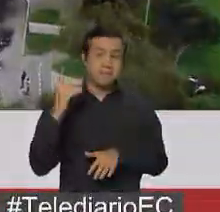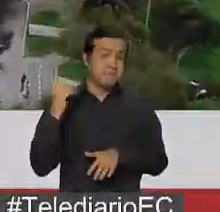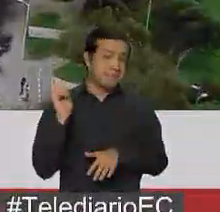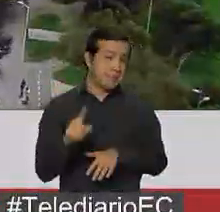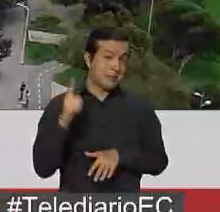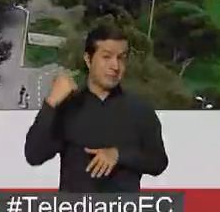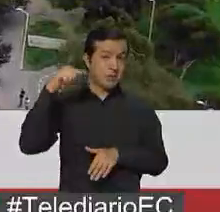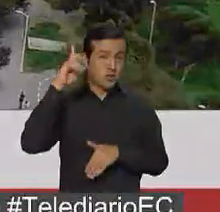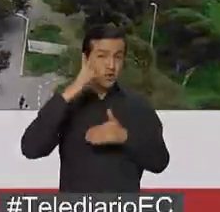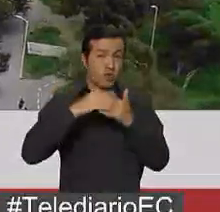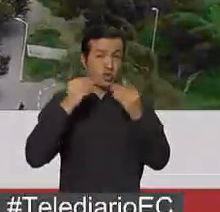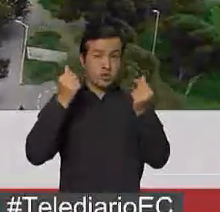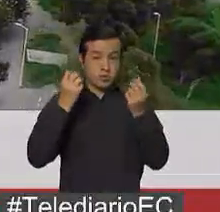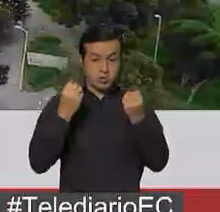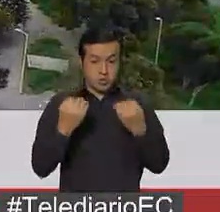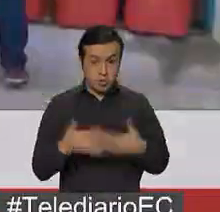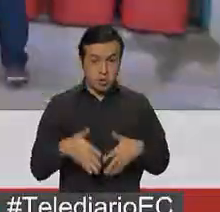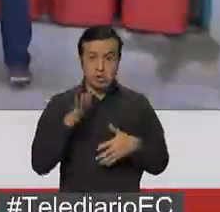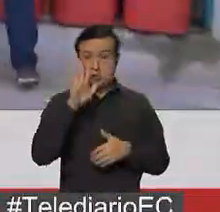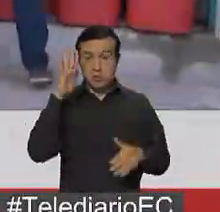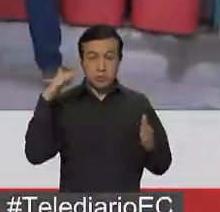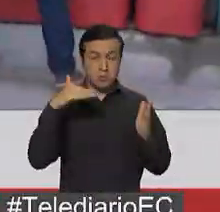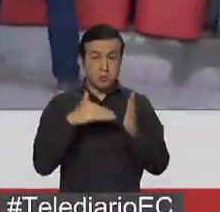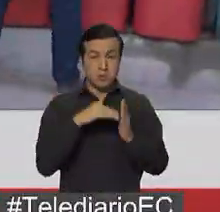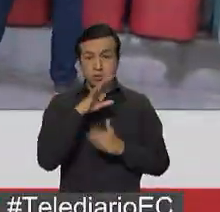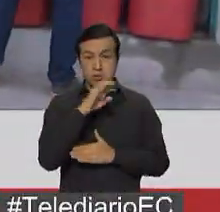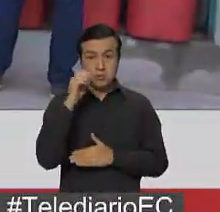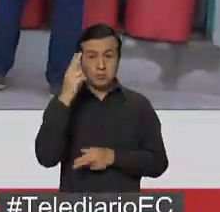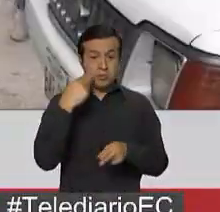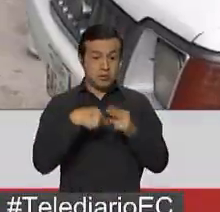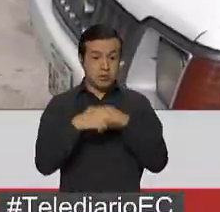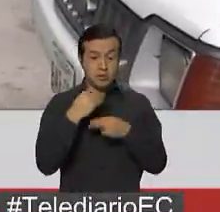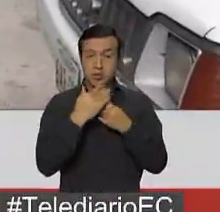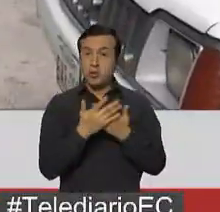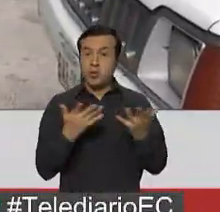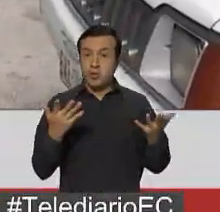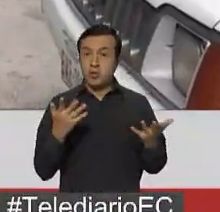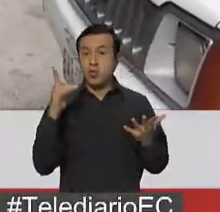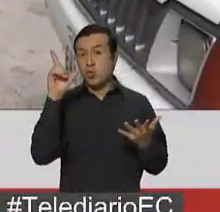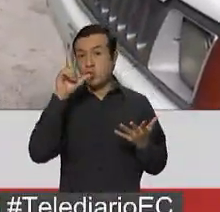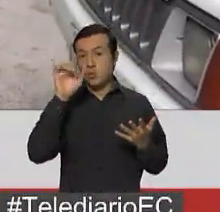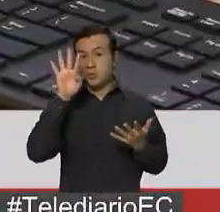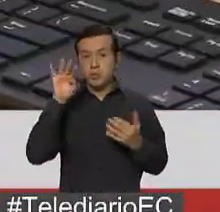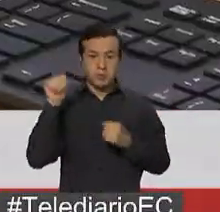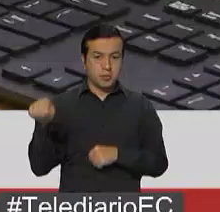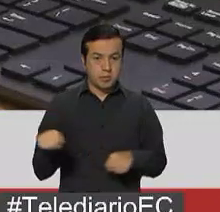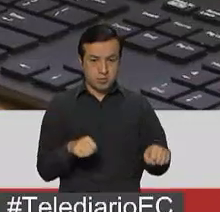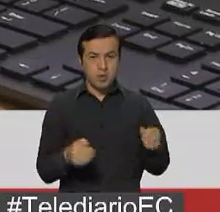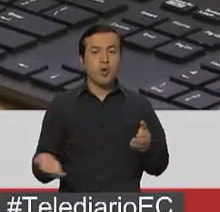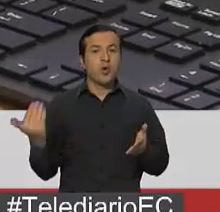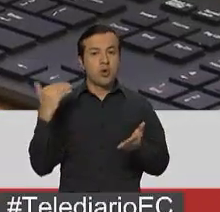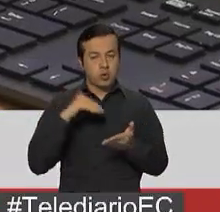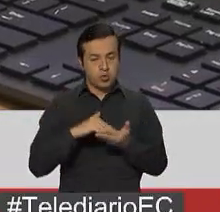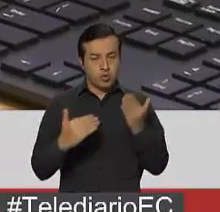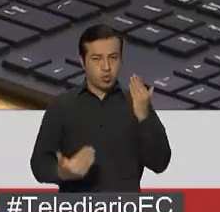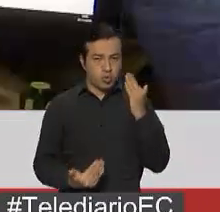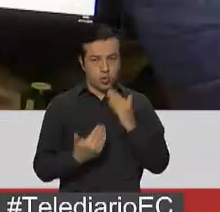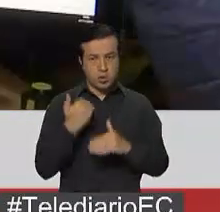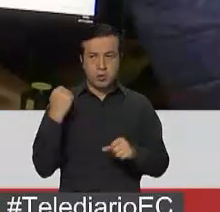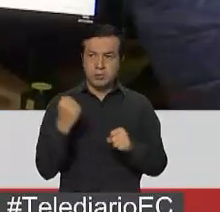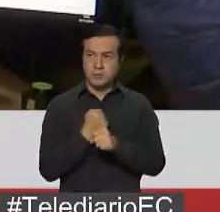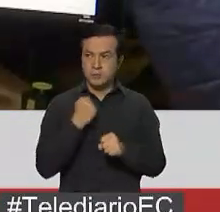obligatorio cinco mil cuatrocientos millones corresponden al comercio sector que desde este lunes 4 de mayo retoma una nueva normalidad